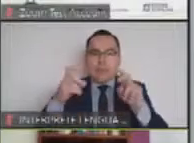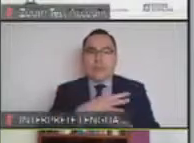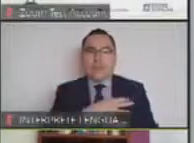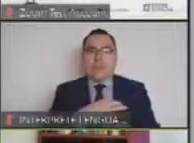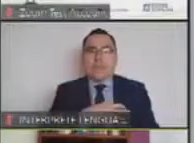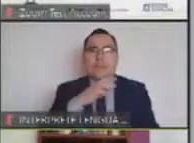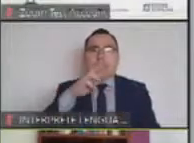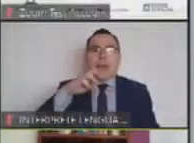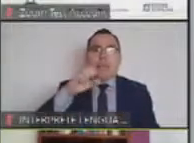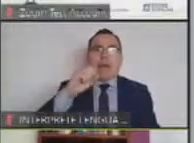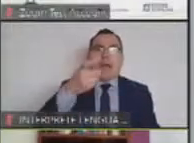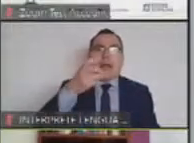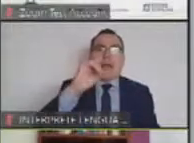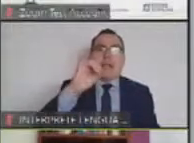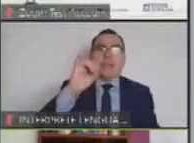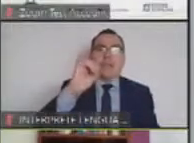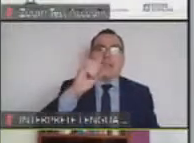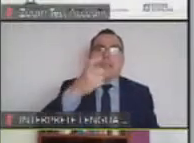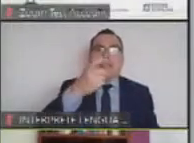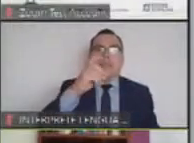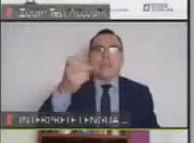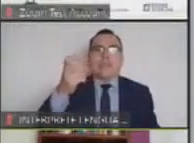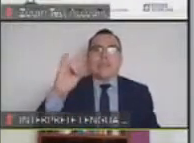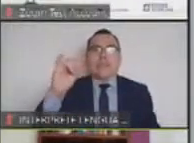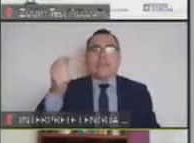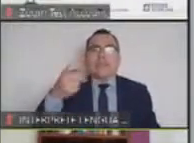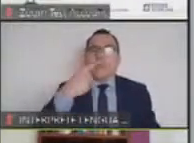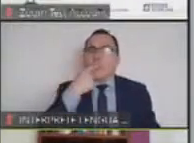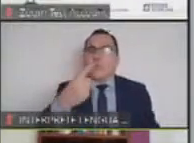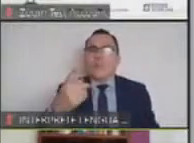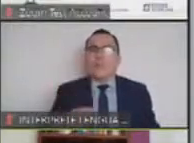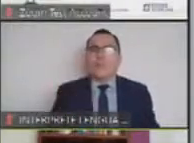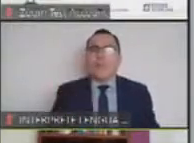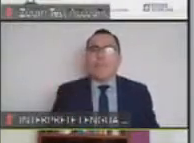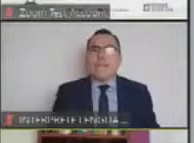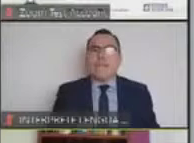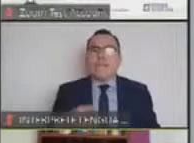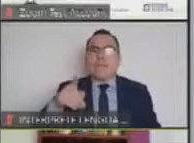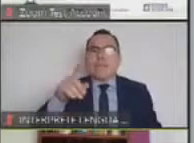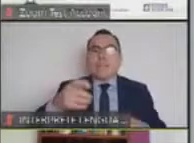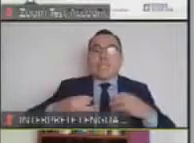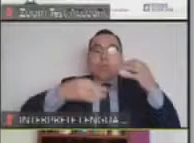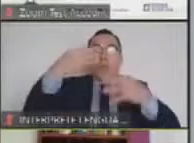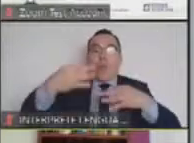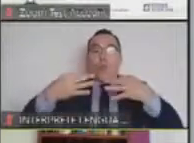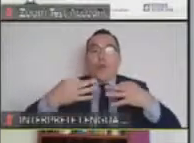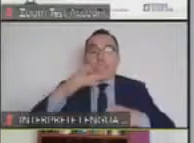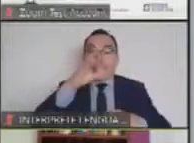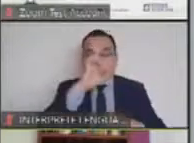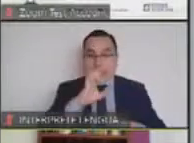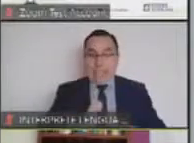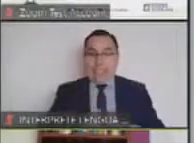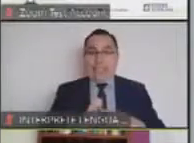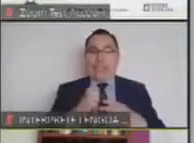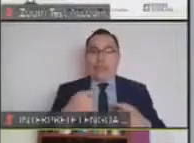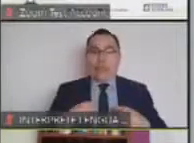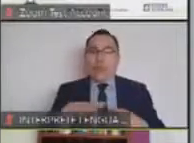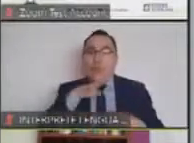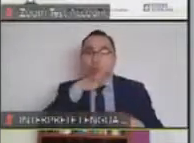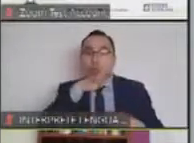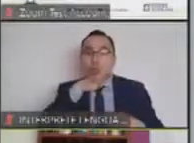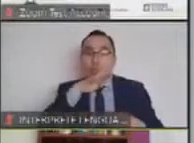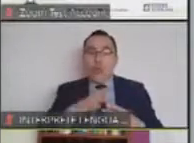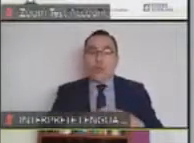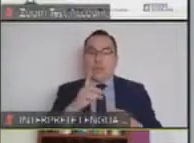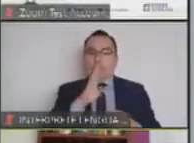a responderla. La pregunta dice así: si el juez ético puede hacer mejor uso de la